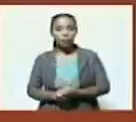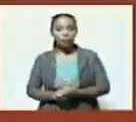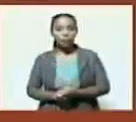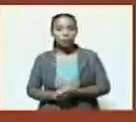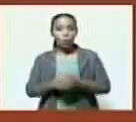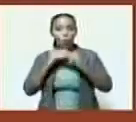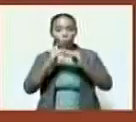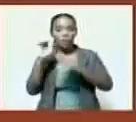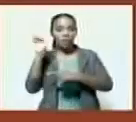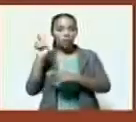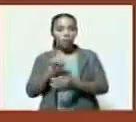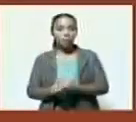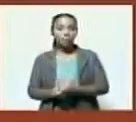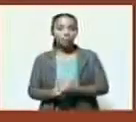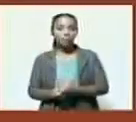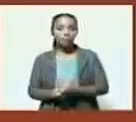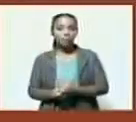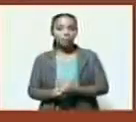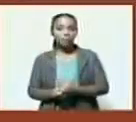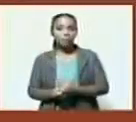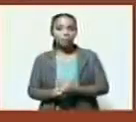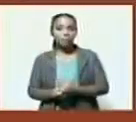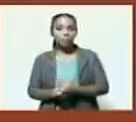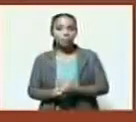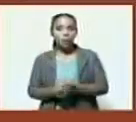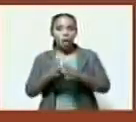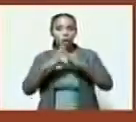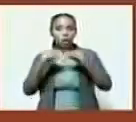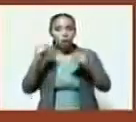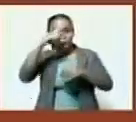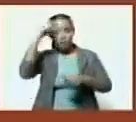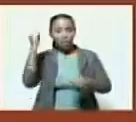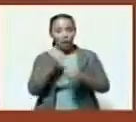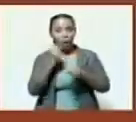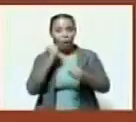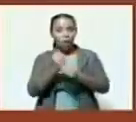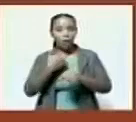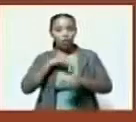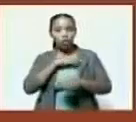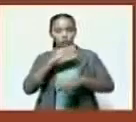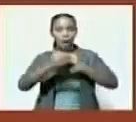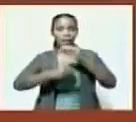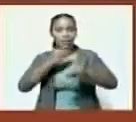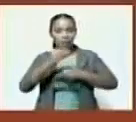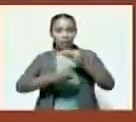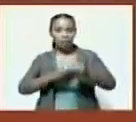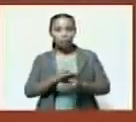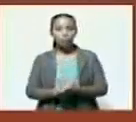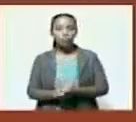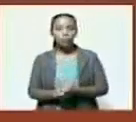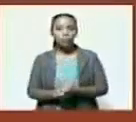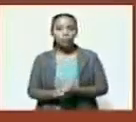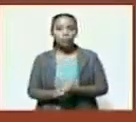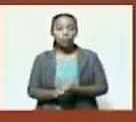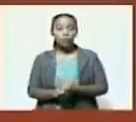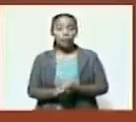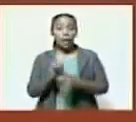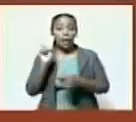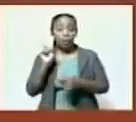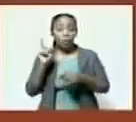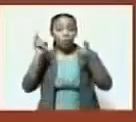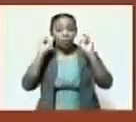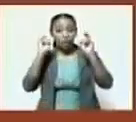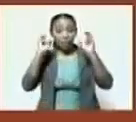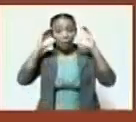oriental venezolano. Entonces, todas las operaciones que hemos estado haciendo han tenido un acento